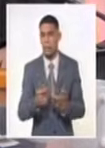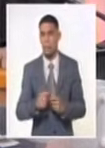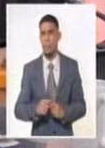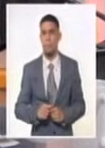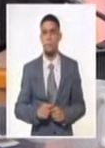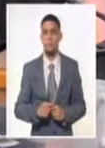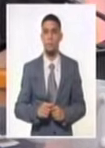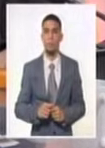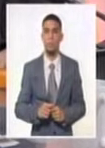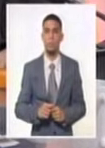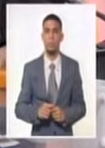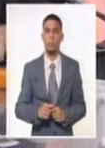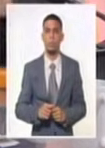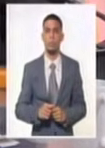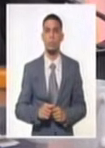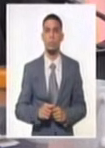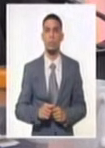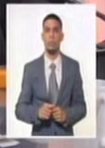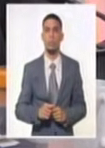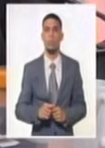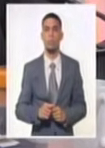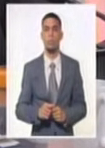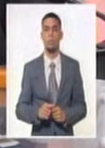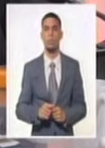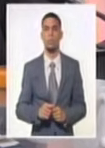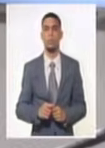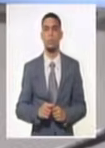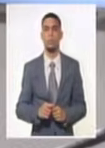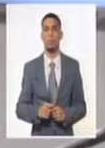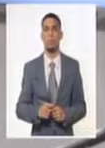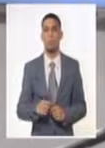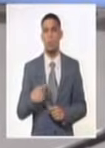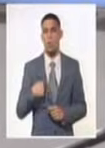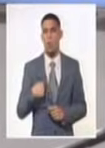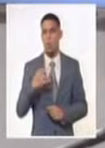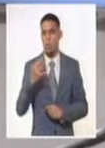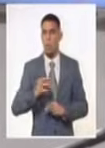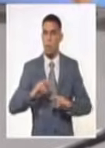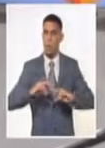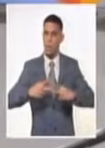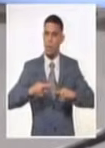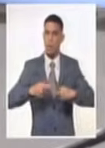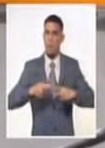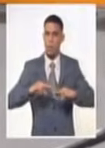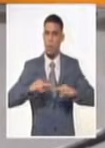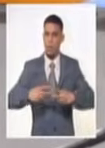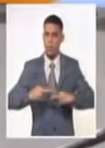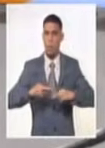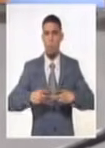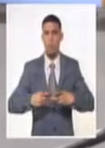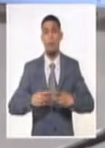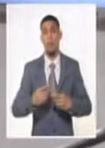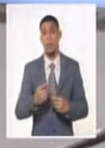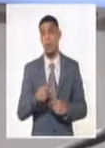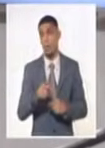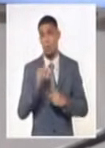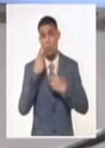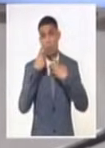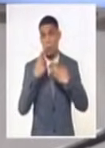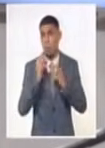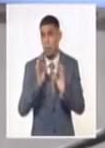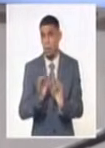circunstancias. Andy, yo sé que reitero mucho siempre la idea, incluso yo la expreso en términos de agradecimiento,